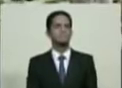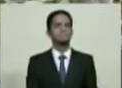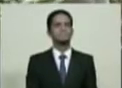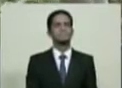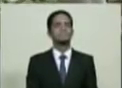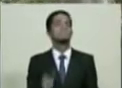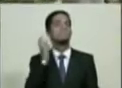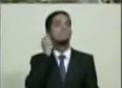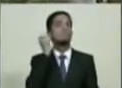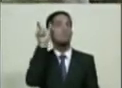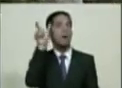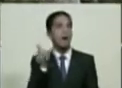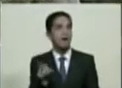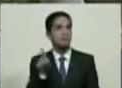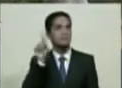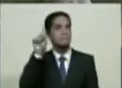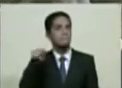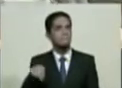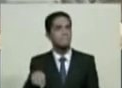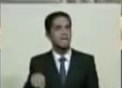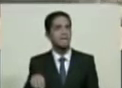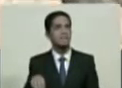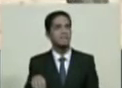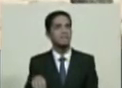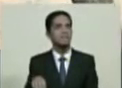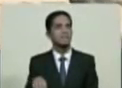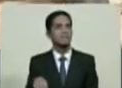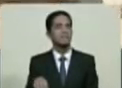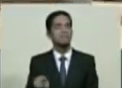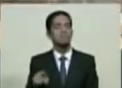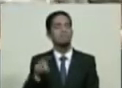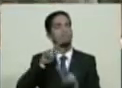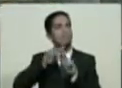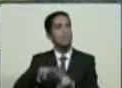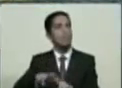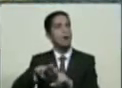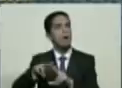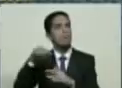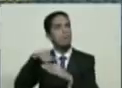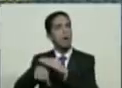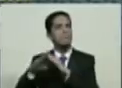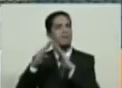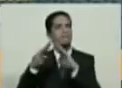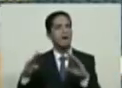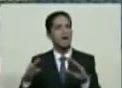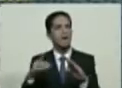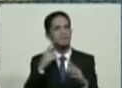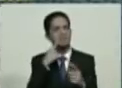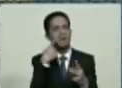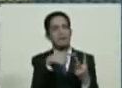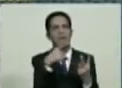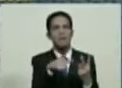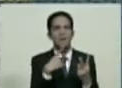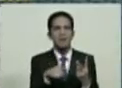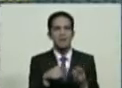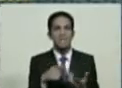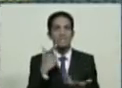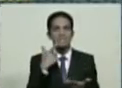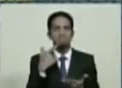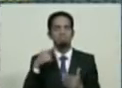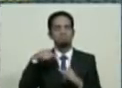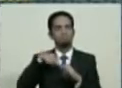Cuchinaida. También resguardaba en su residencia las herramientas y tenían